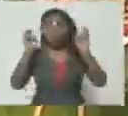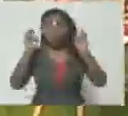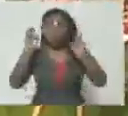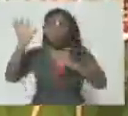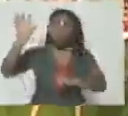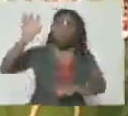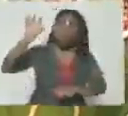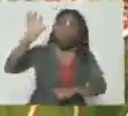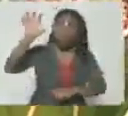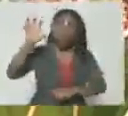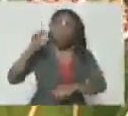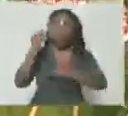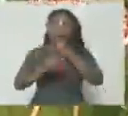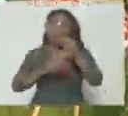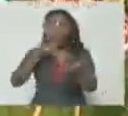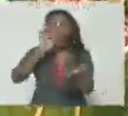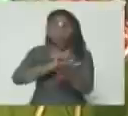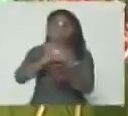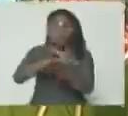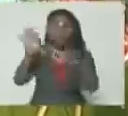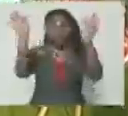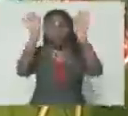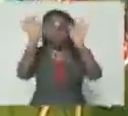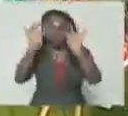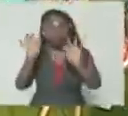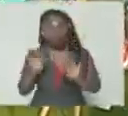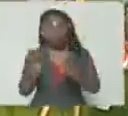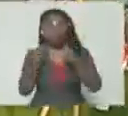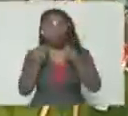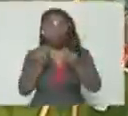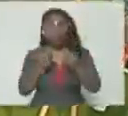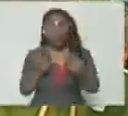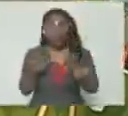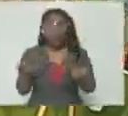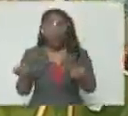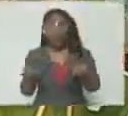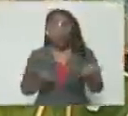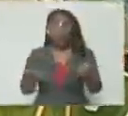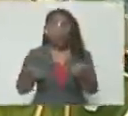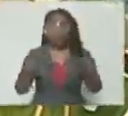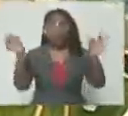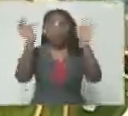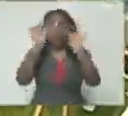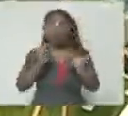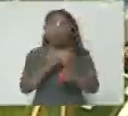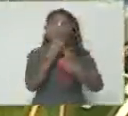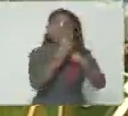la estrategia y el método para regular las formas